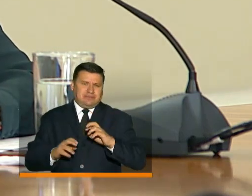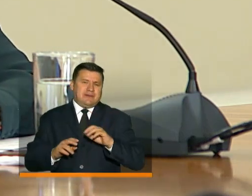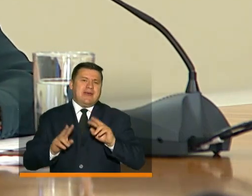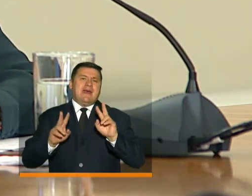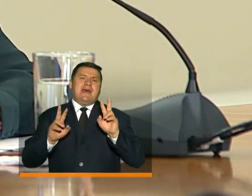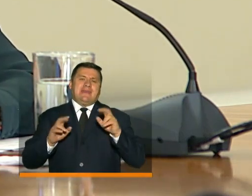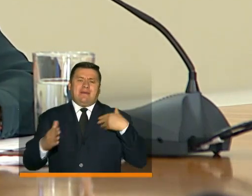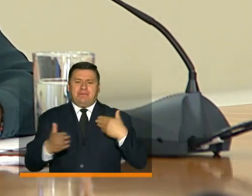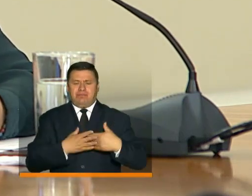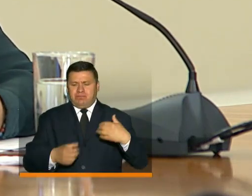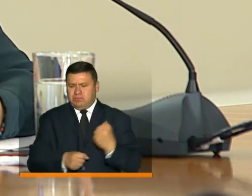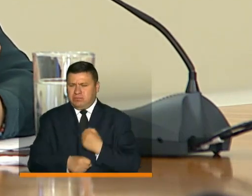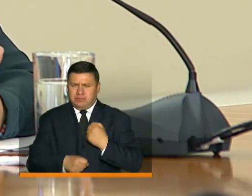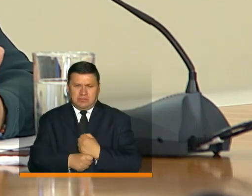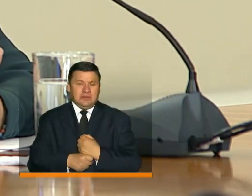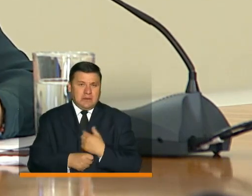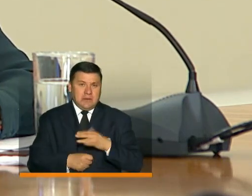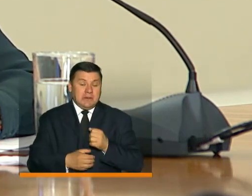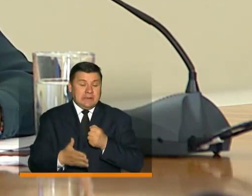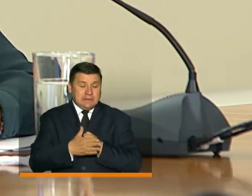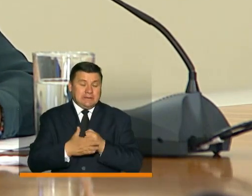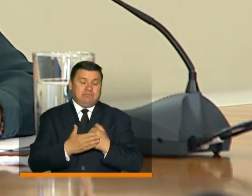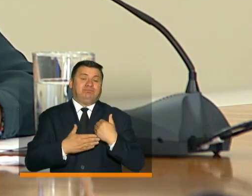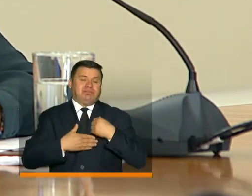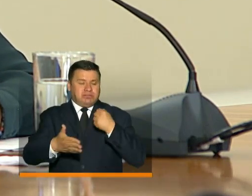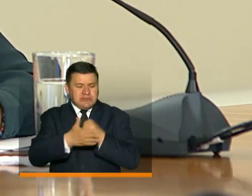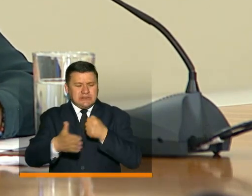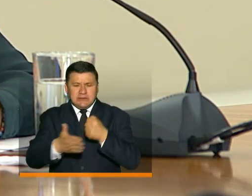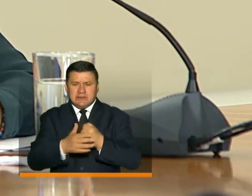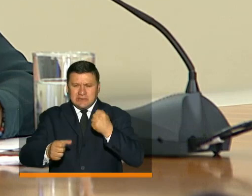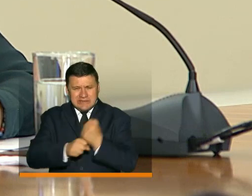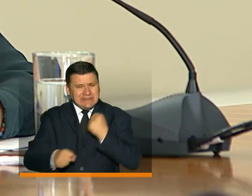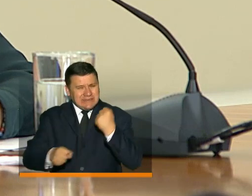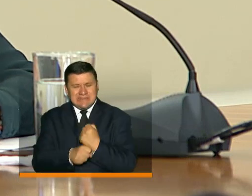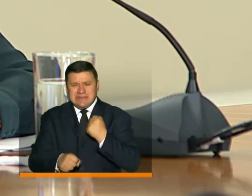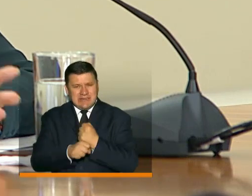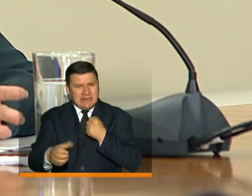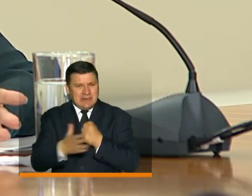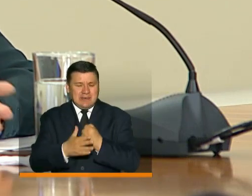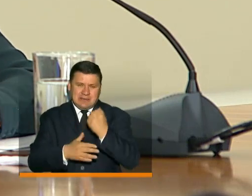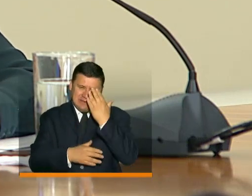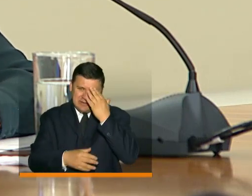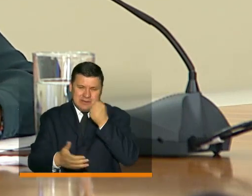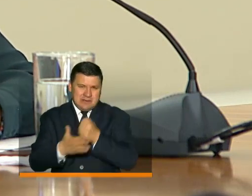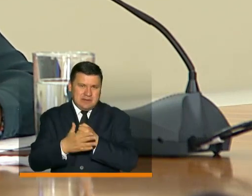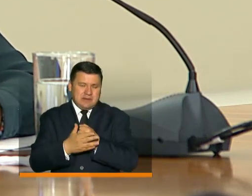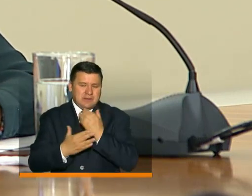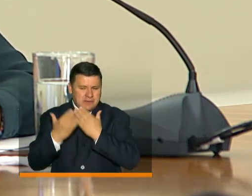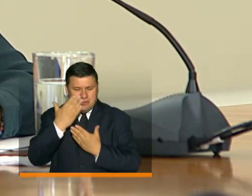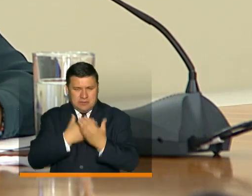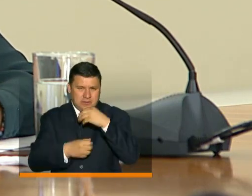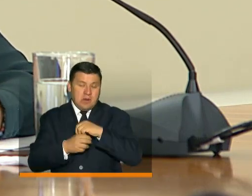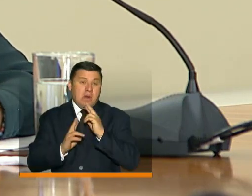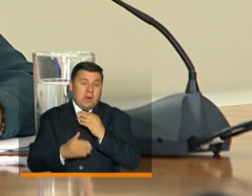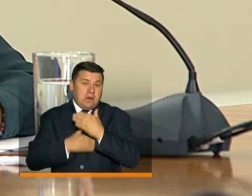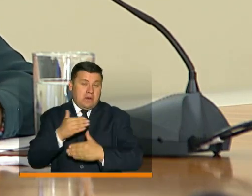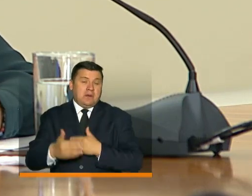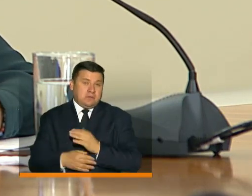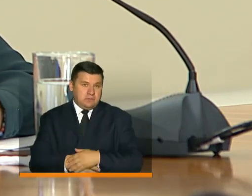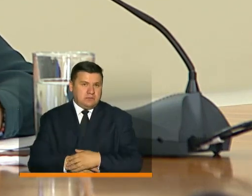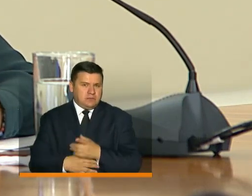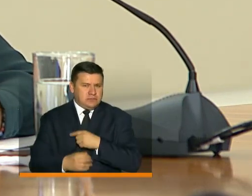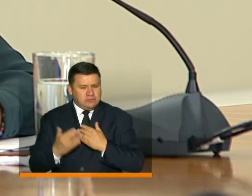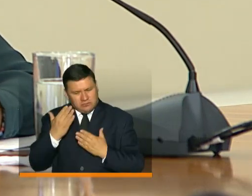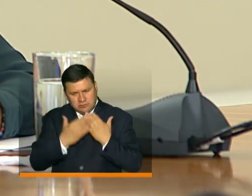el tema que hemos venido trabajando. Tenemos el gran reto de trabajar en la parte de seroprevalencia. Vamos a hacer el